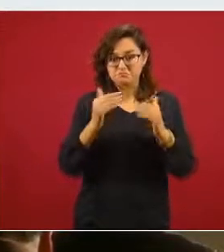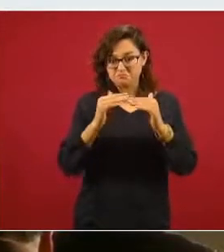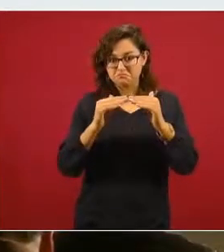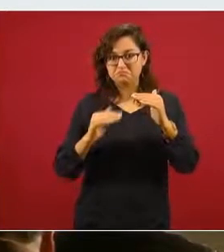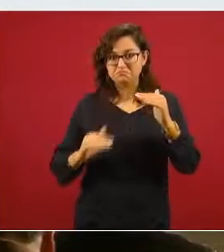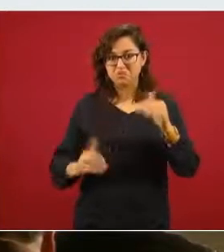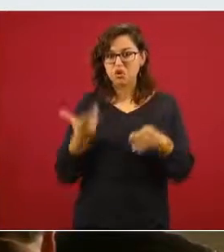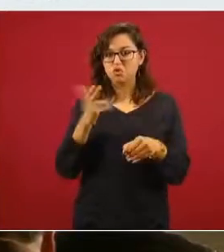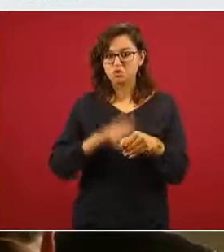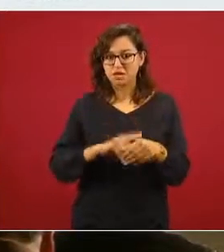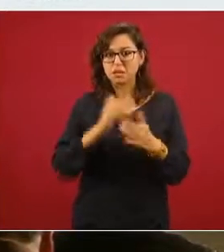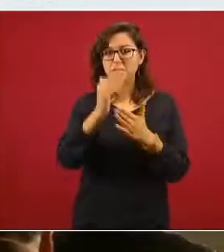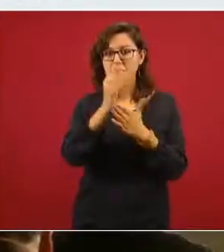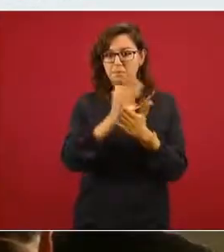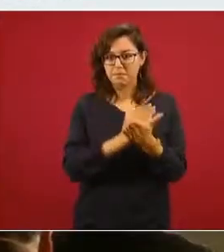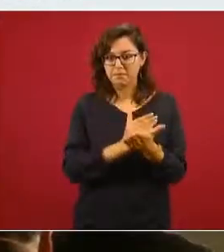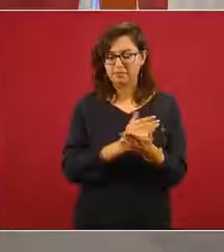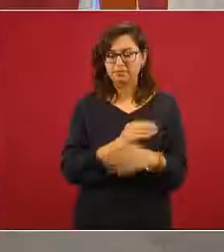periodo de reducción.